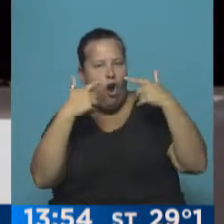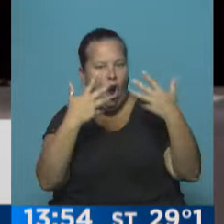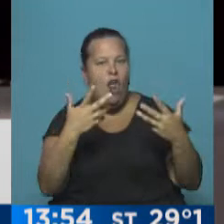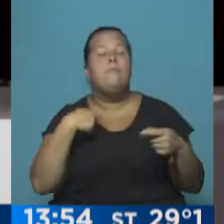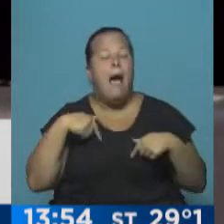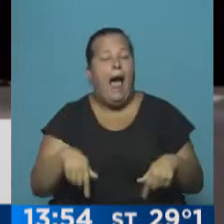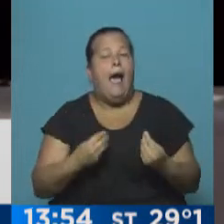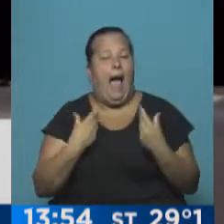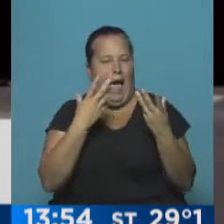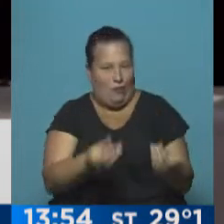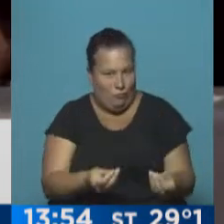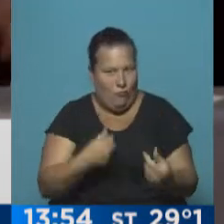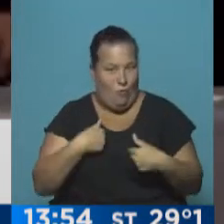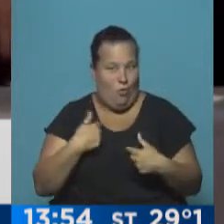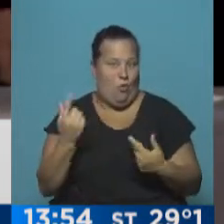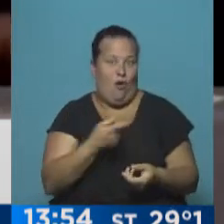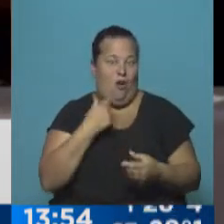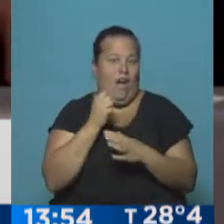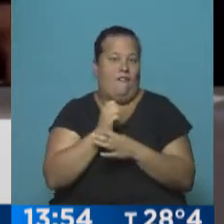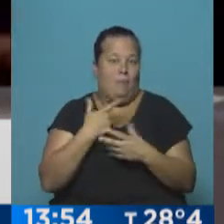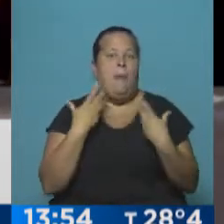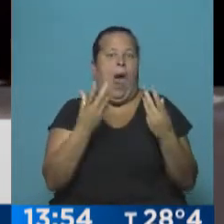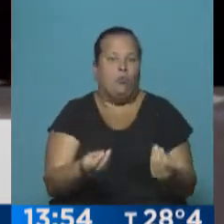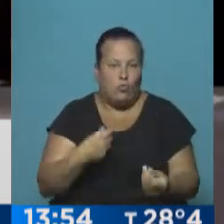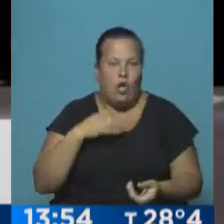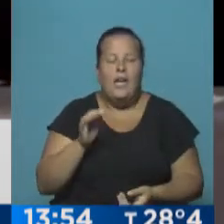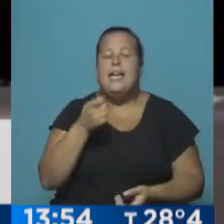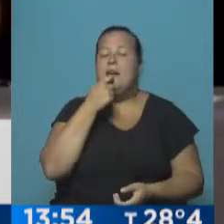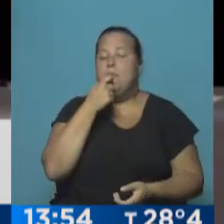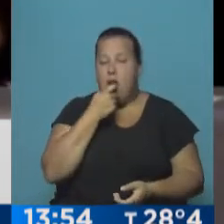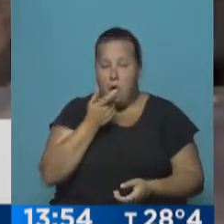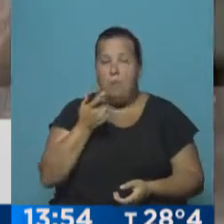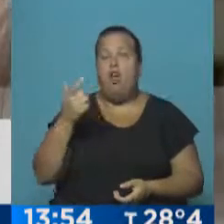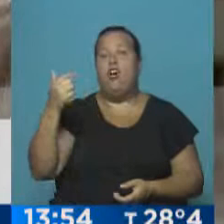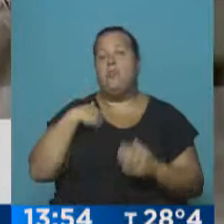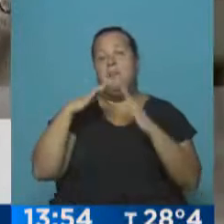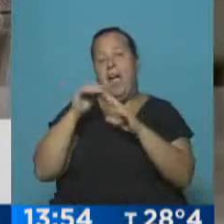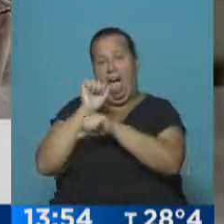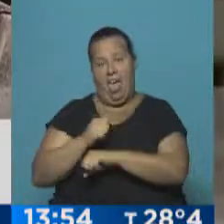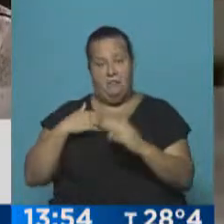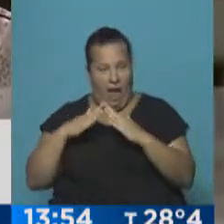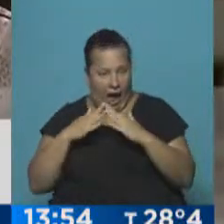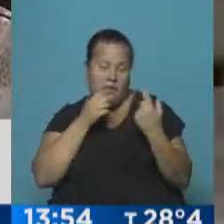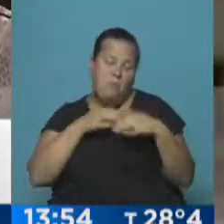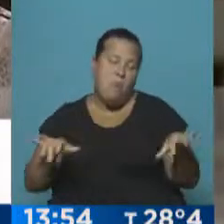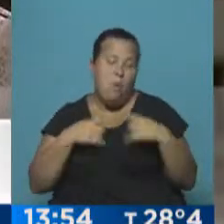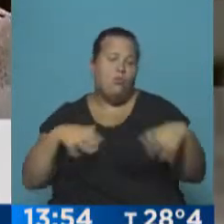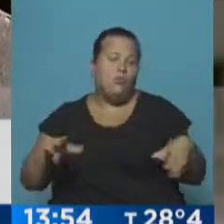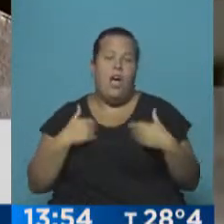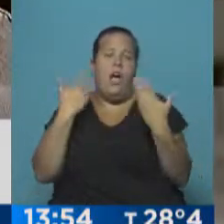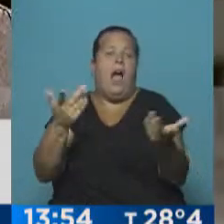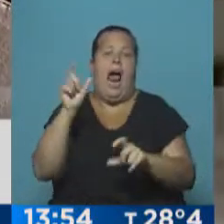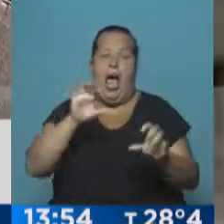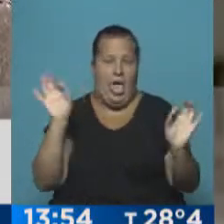eso estamos los los artistas porque si me quieren casi tocó en casa y no se le oye al